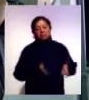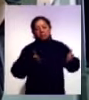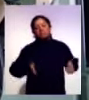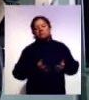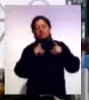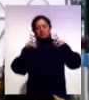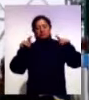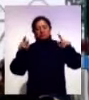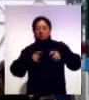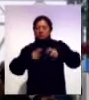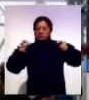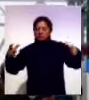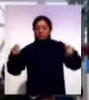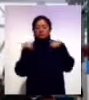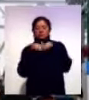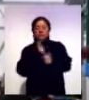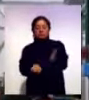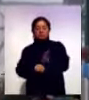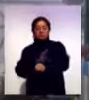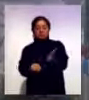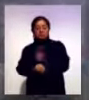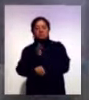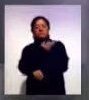Ahora Noticias, Belén Rodríguez.